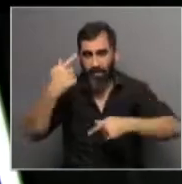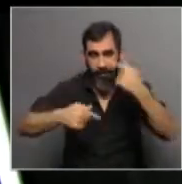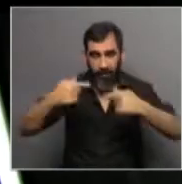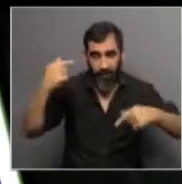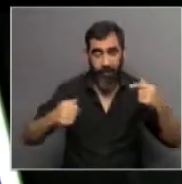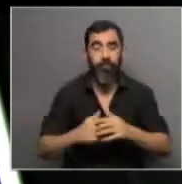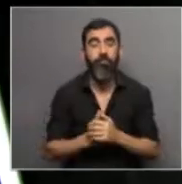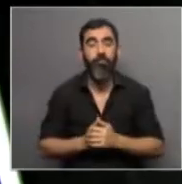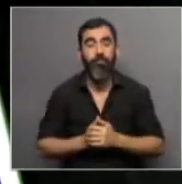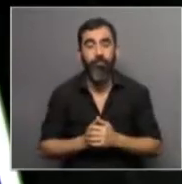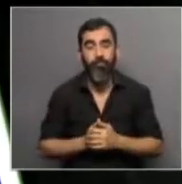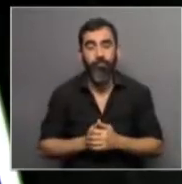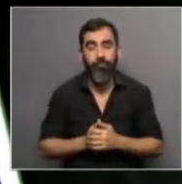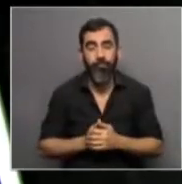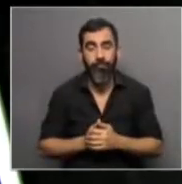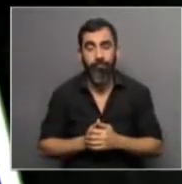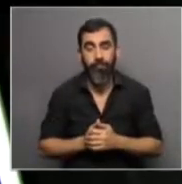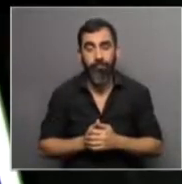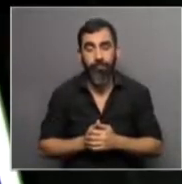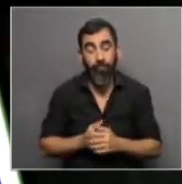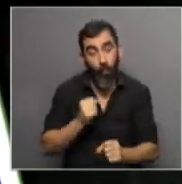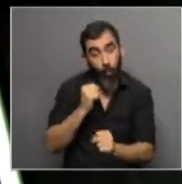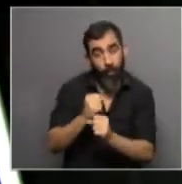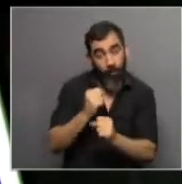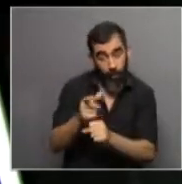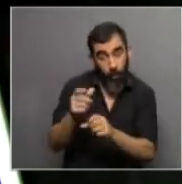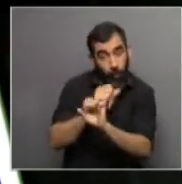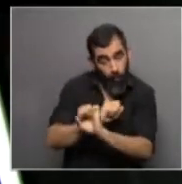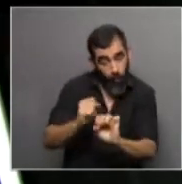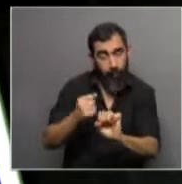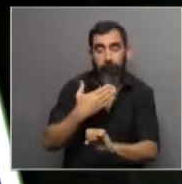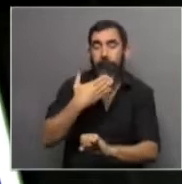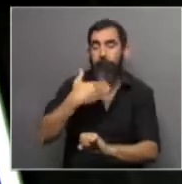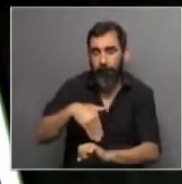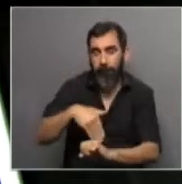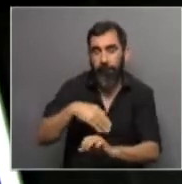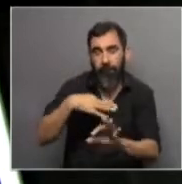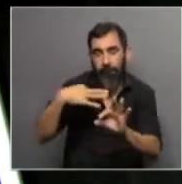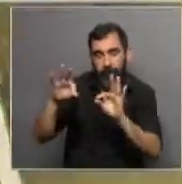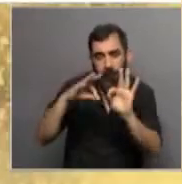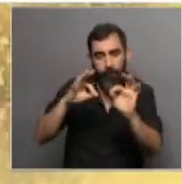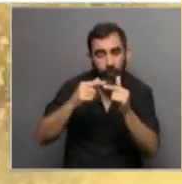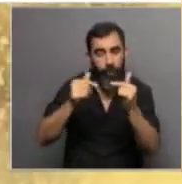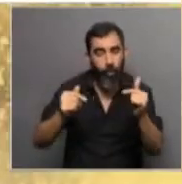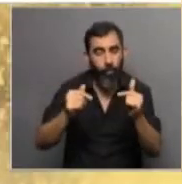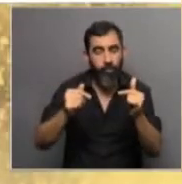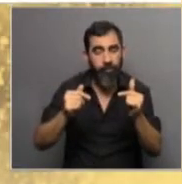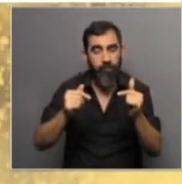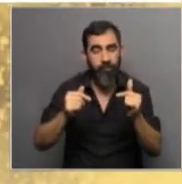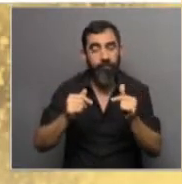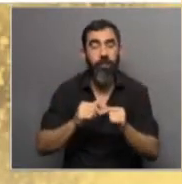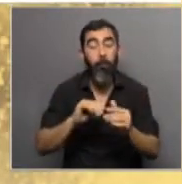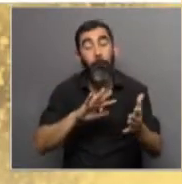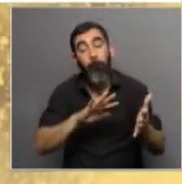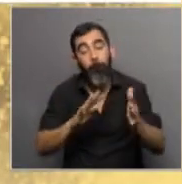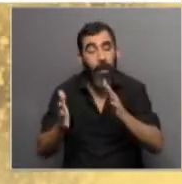Esto quiere decir que en definitiva su tarea permitió el entendimiento y la descripción de materiales y fenómenos